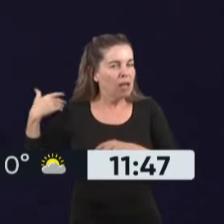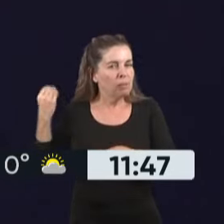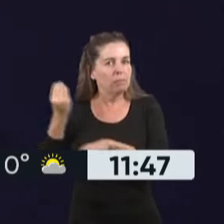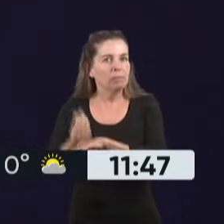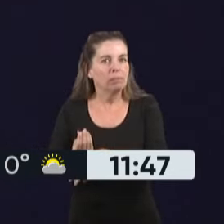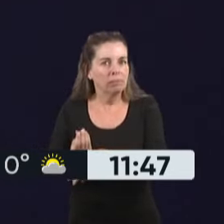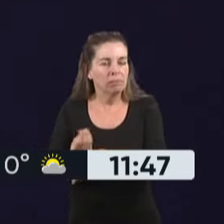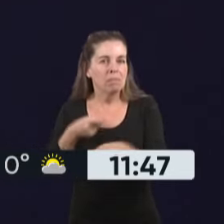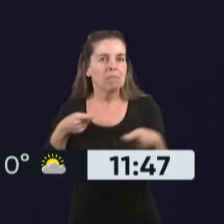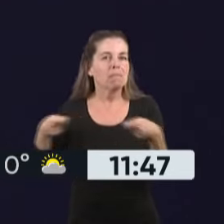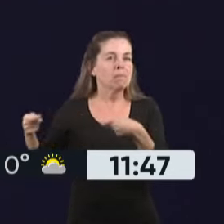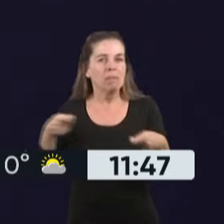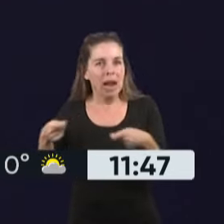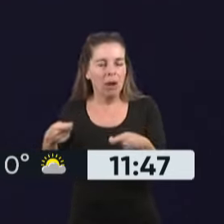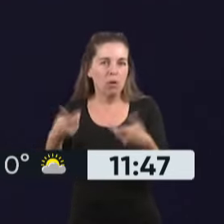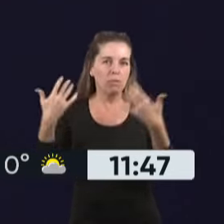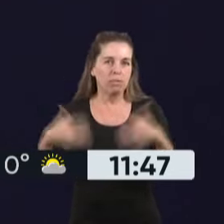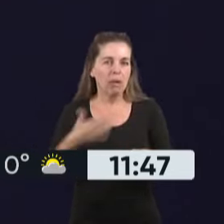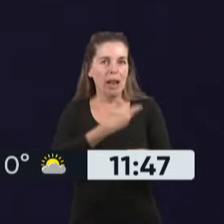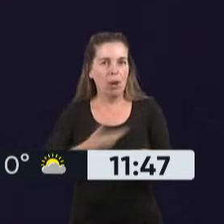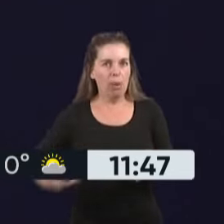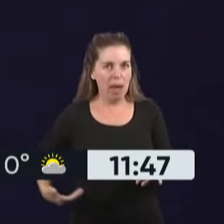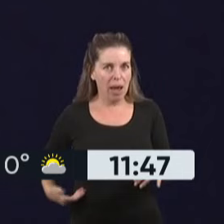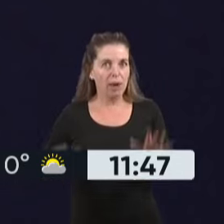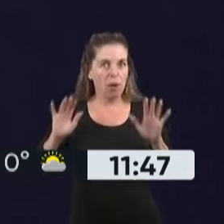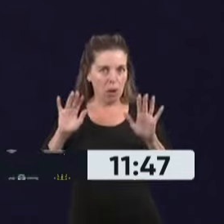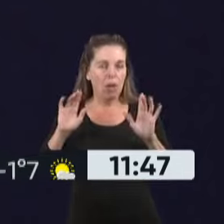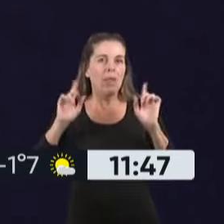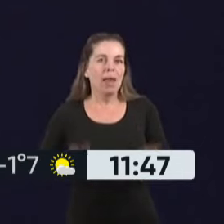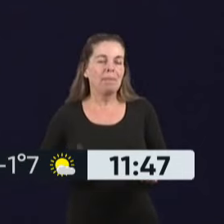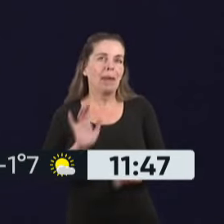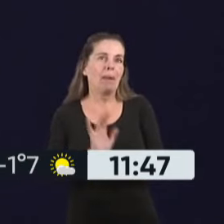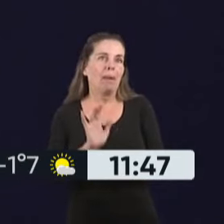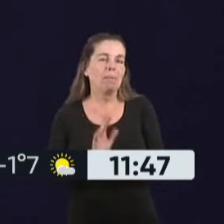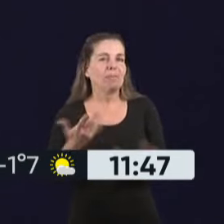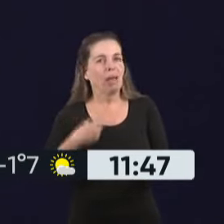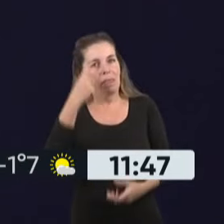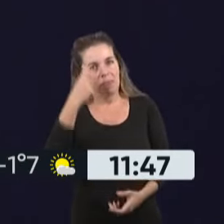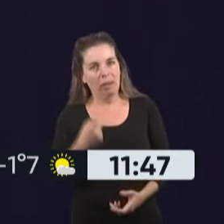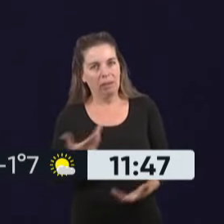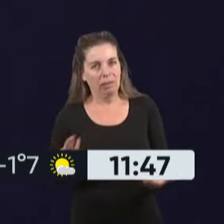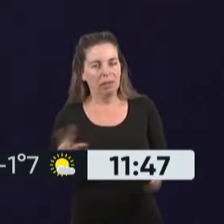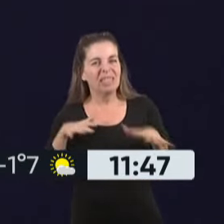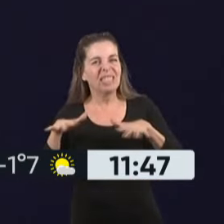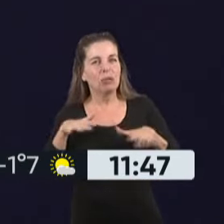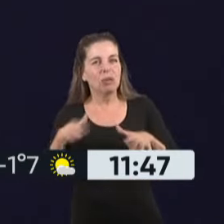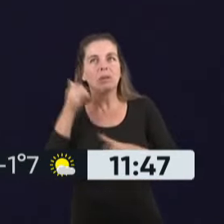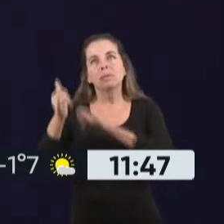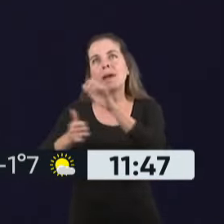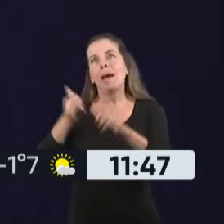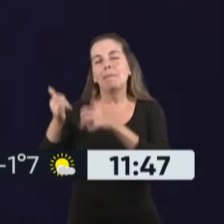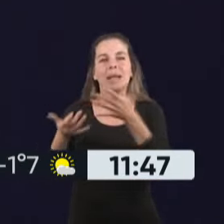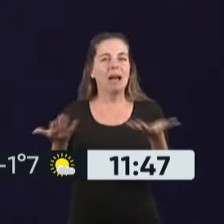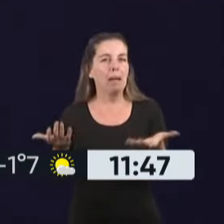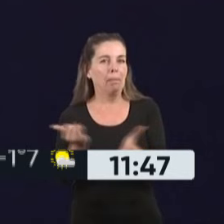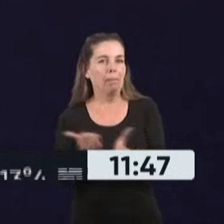tenido asumando los destinos de la patria, causa también cierta pena, ¿no? Porque, digamos, es entender lo